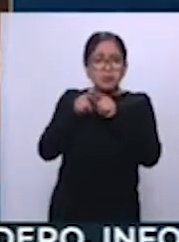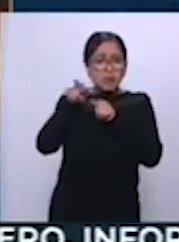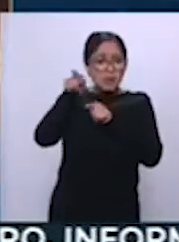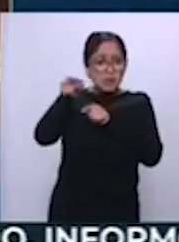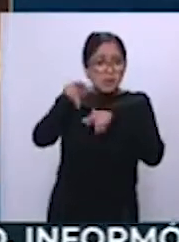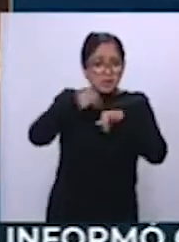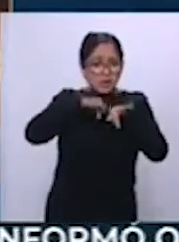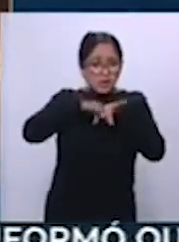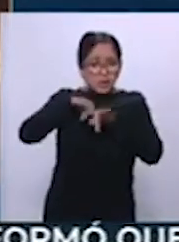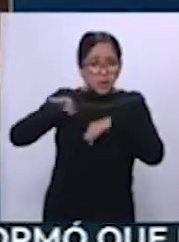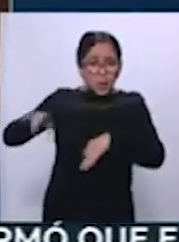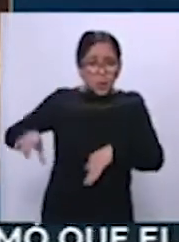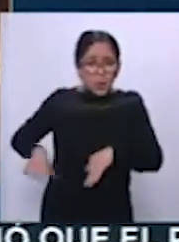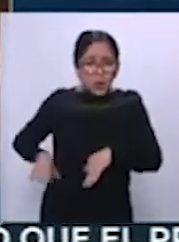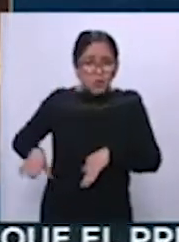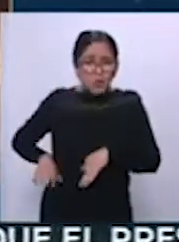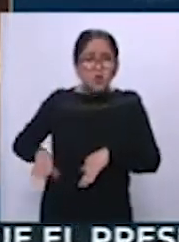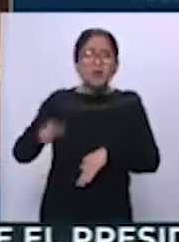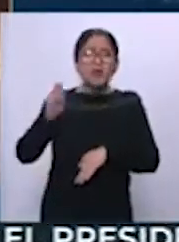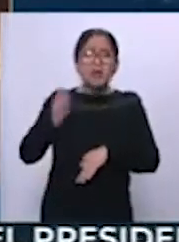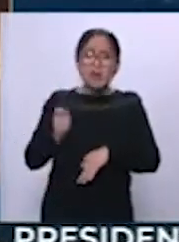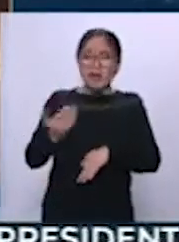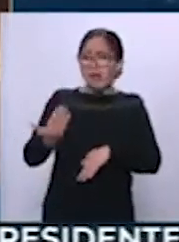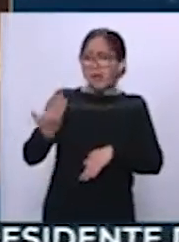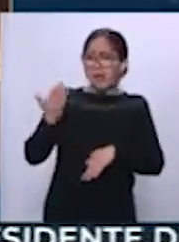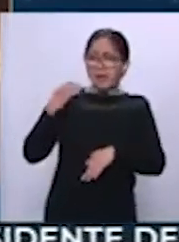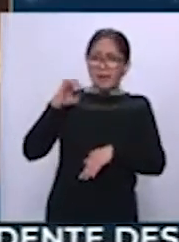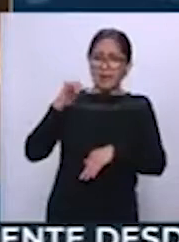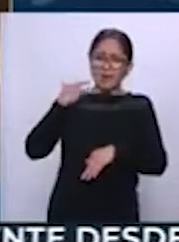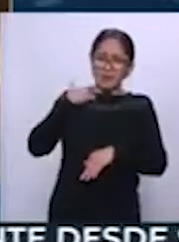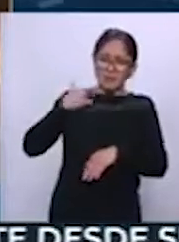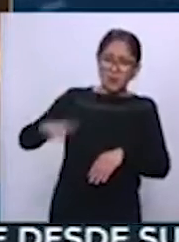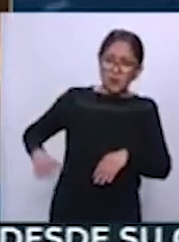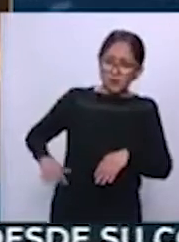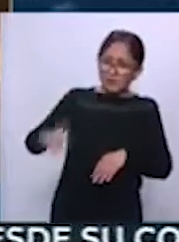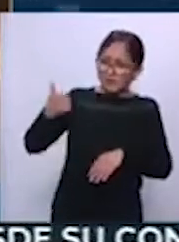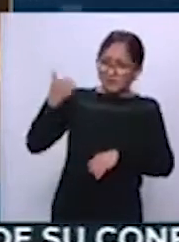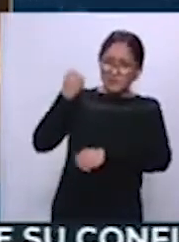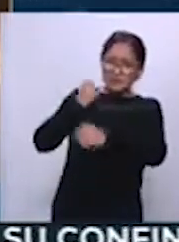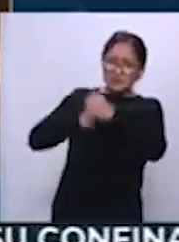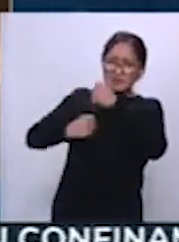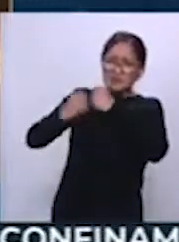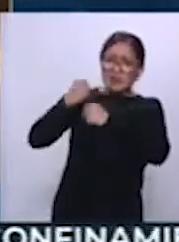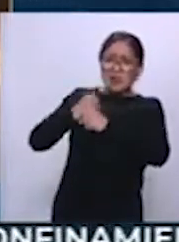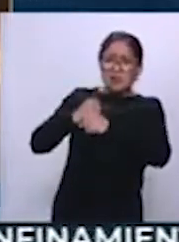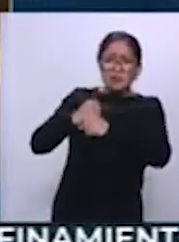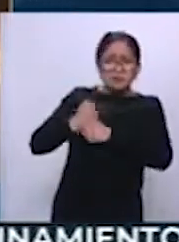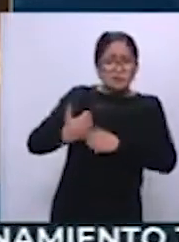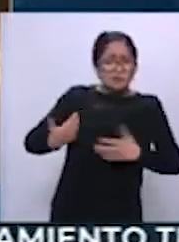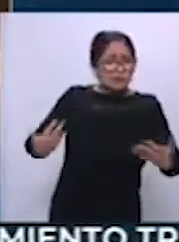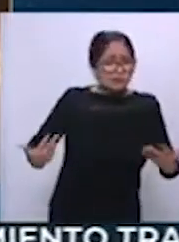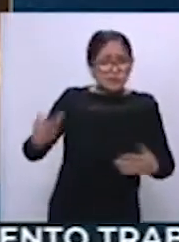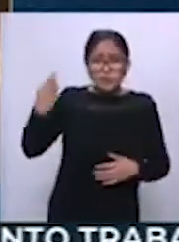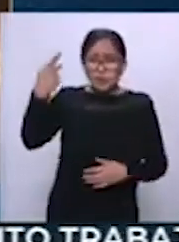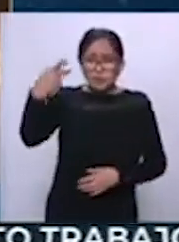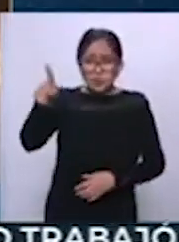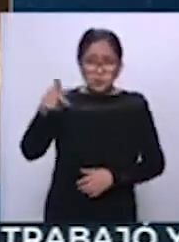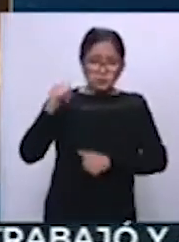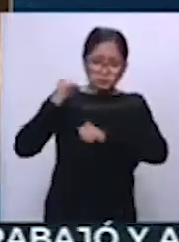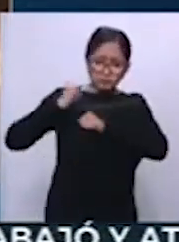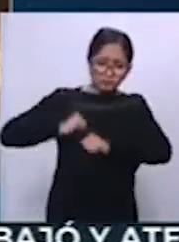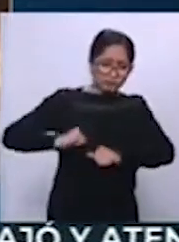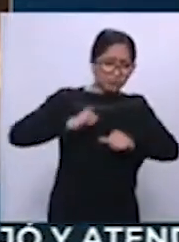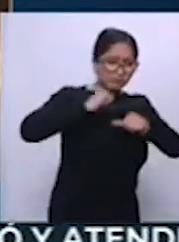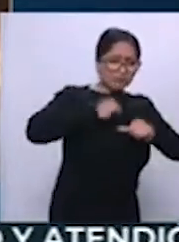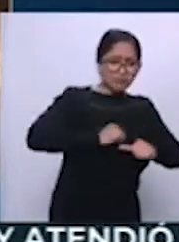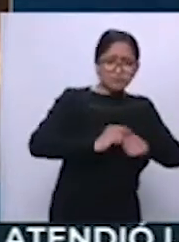funcionario oscuro del sexenio pasado que prácticamente dejó manchado todos los cargos públicos